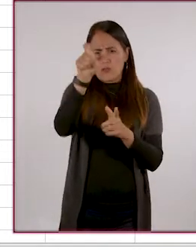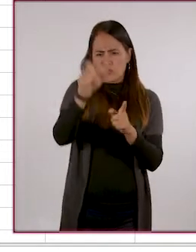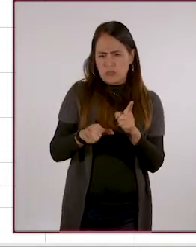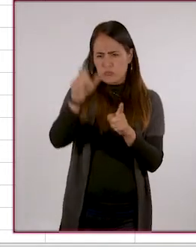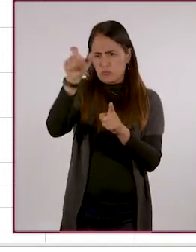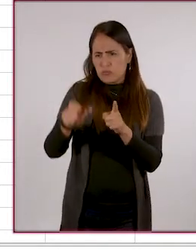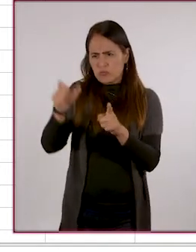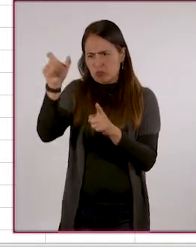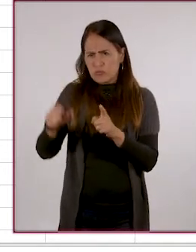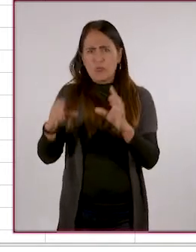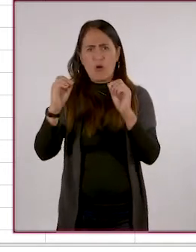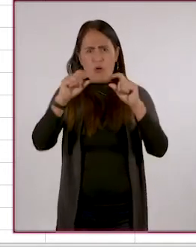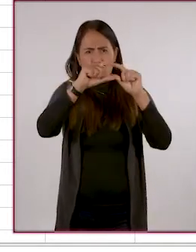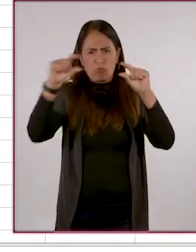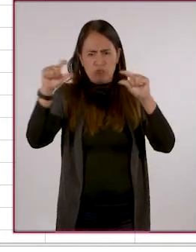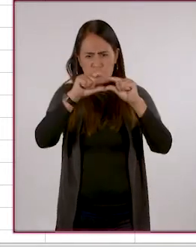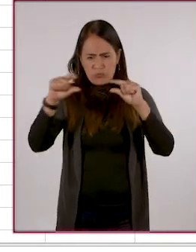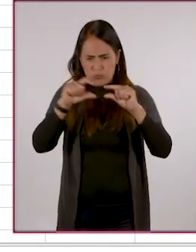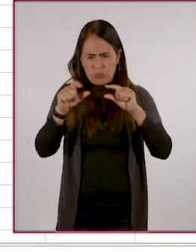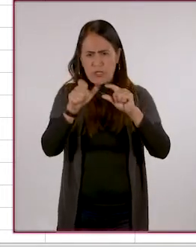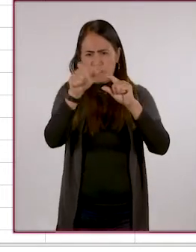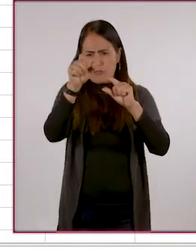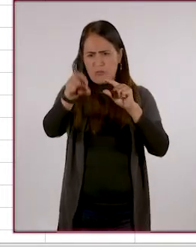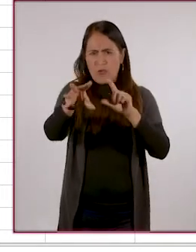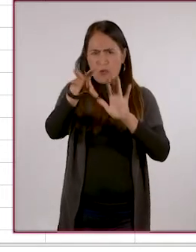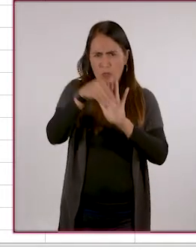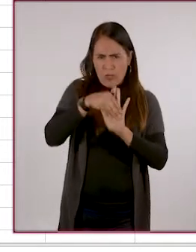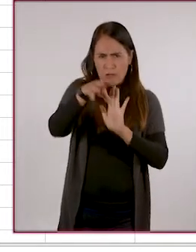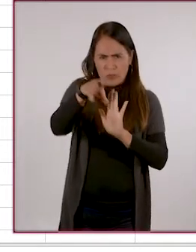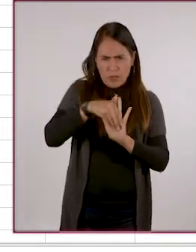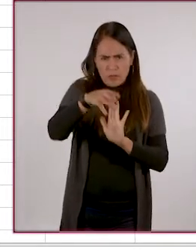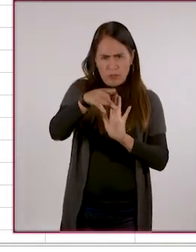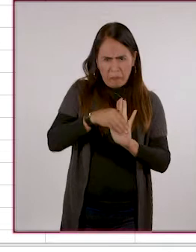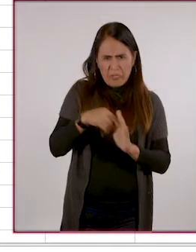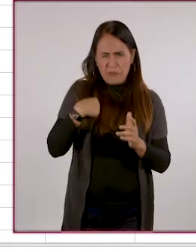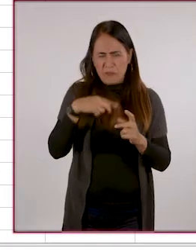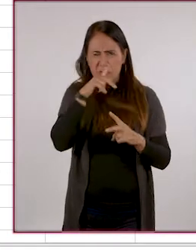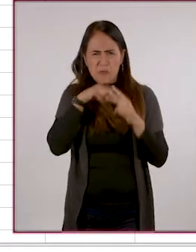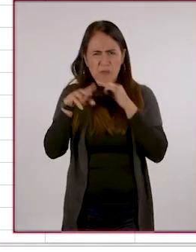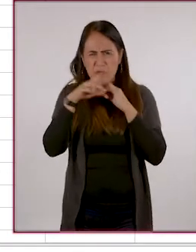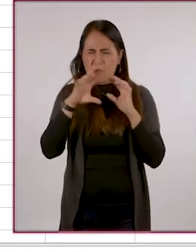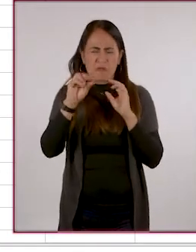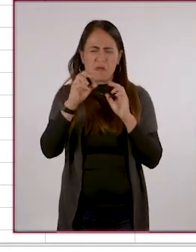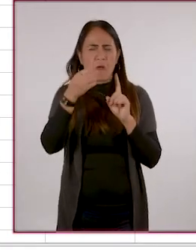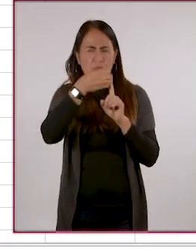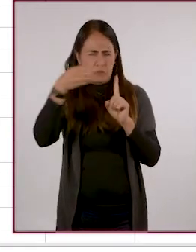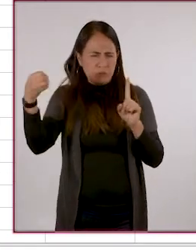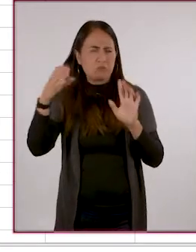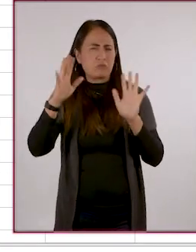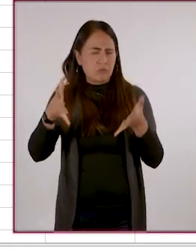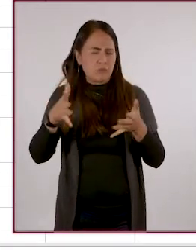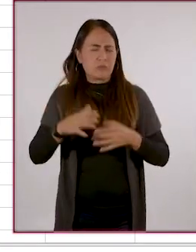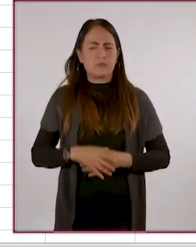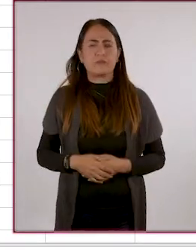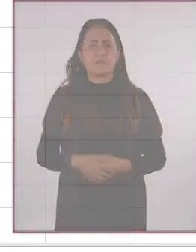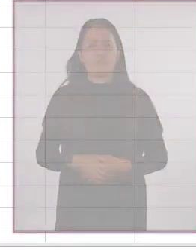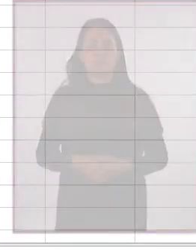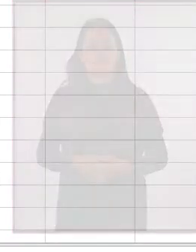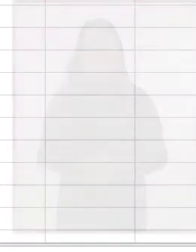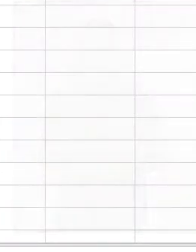se ejecute esta acción en diferentes líneas, pues nada más lo desplazo y ya no tengo que preocuparme si está bien, ¿no?